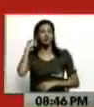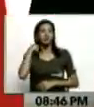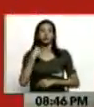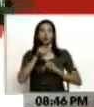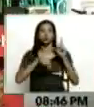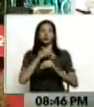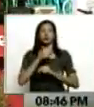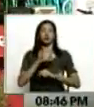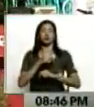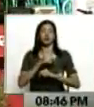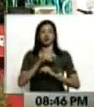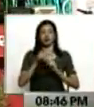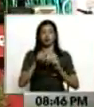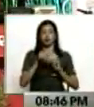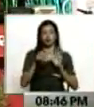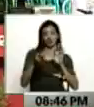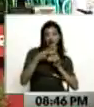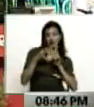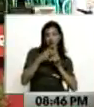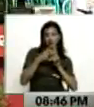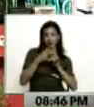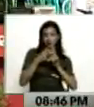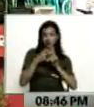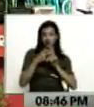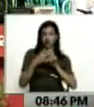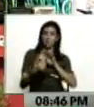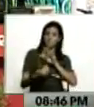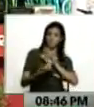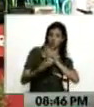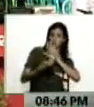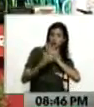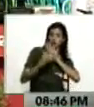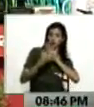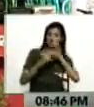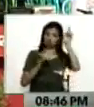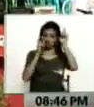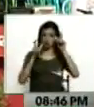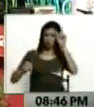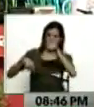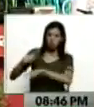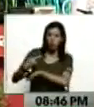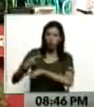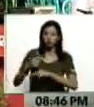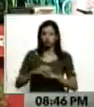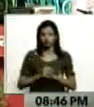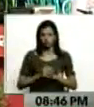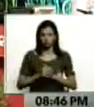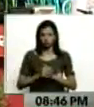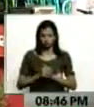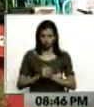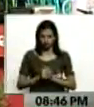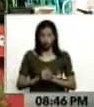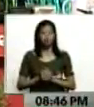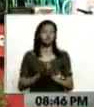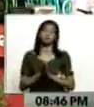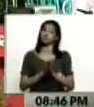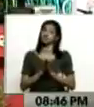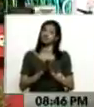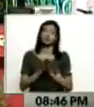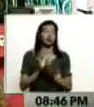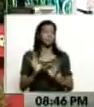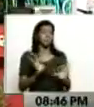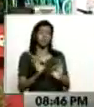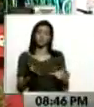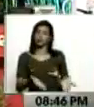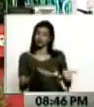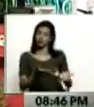nuestra etiqueta numeral contraataque a comprar Cómo se llama pargata lo